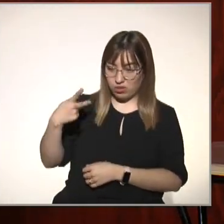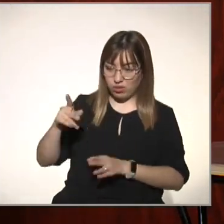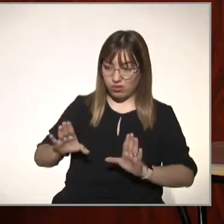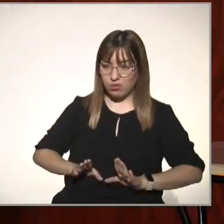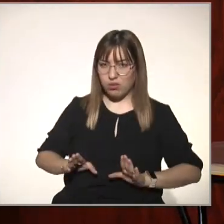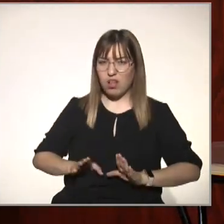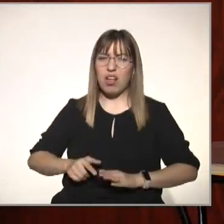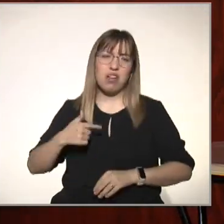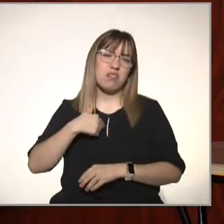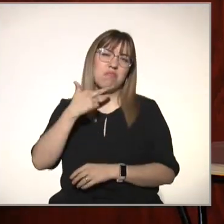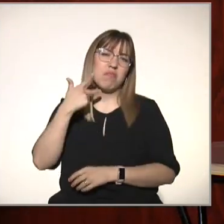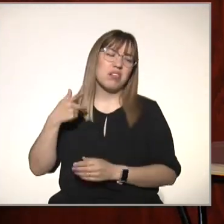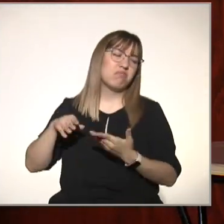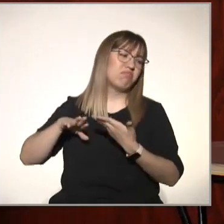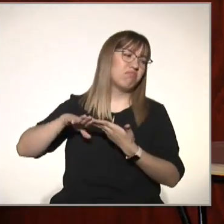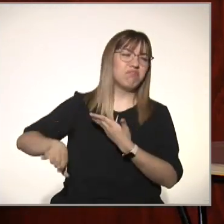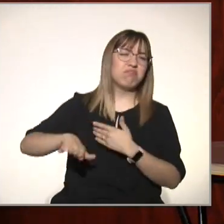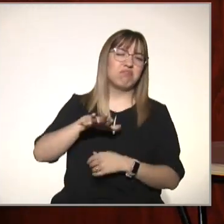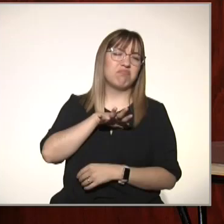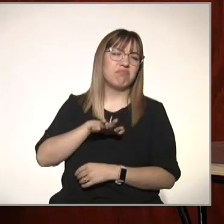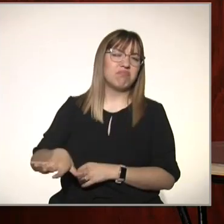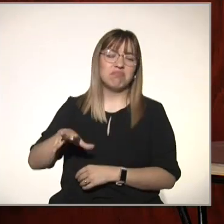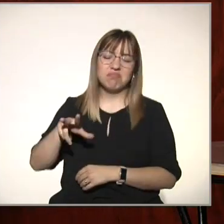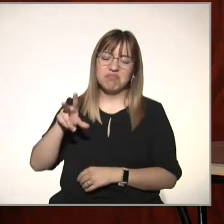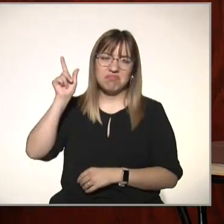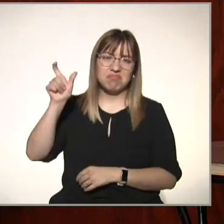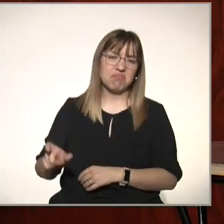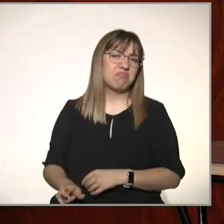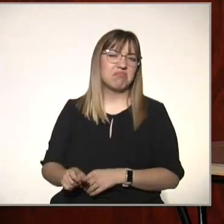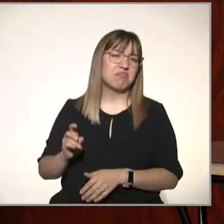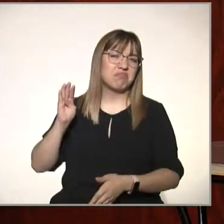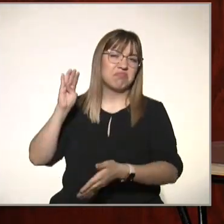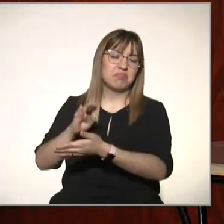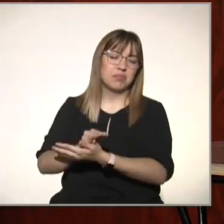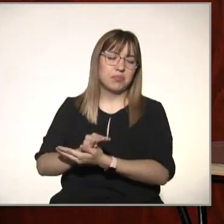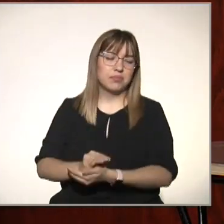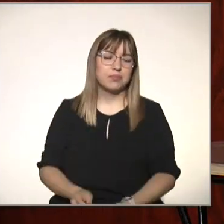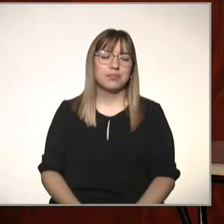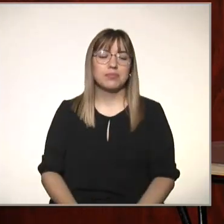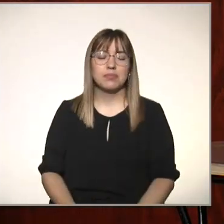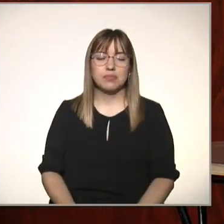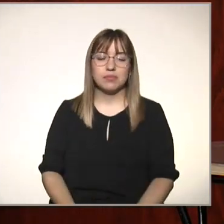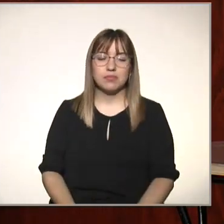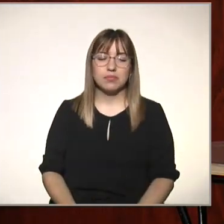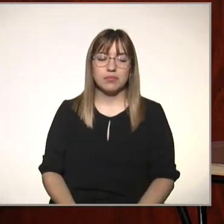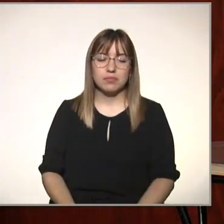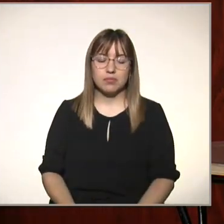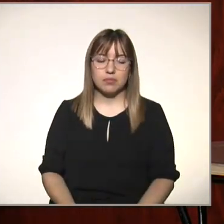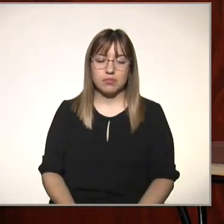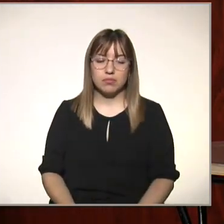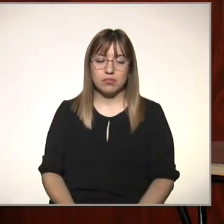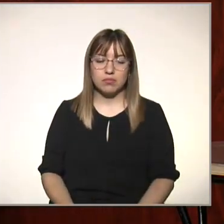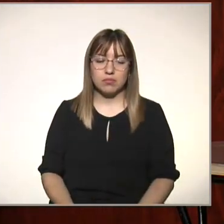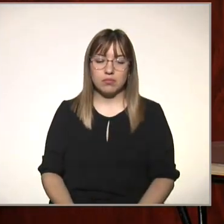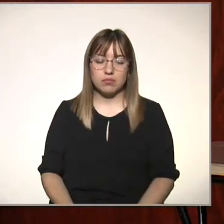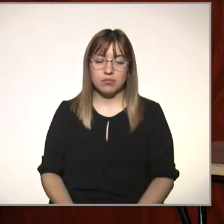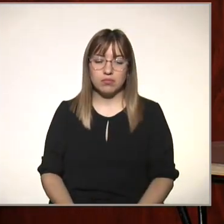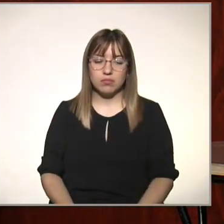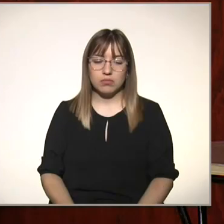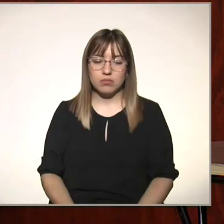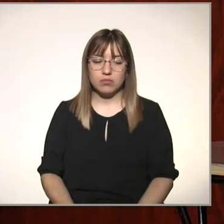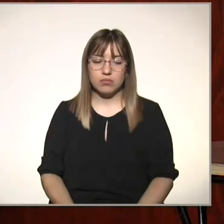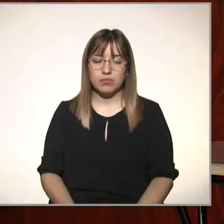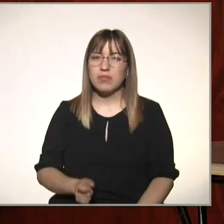por ignorarte y por hacer como que no existes. Y entonces, insisto, esa es la peor violencia que yo puedo hacerle a un ser humano, es